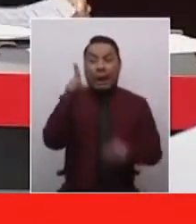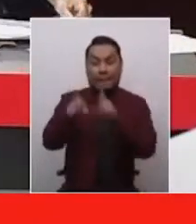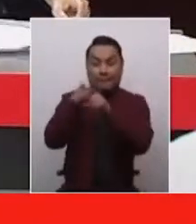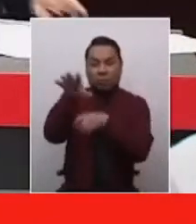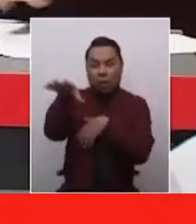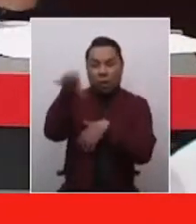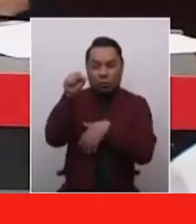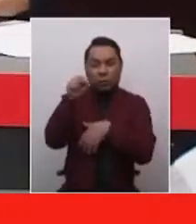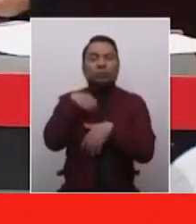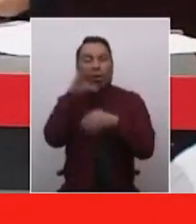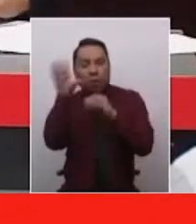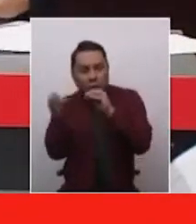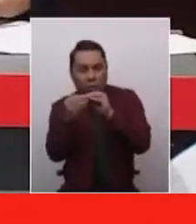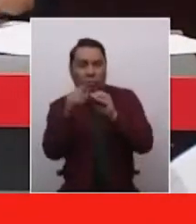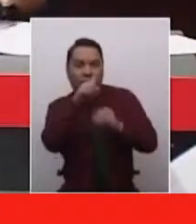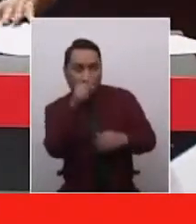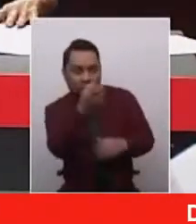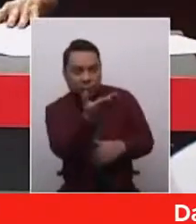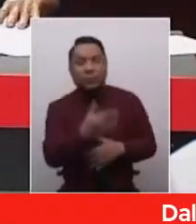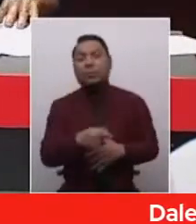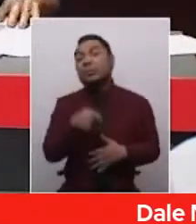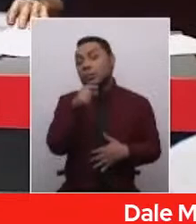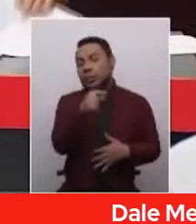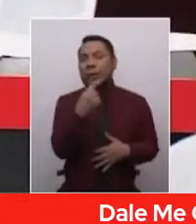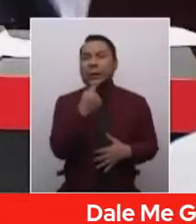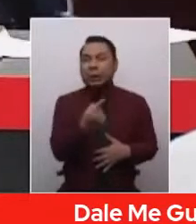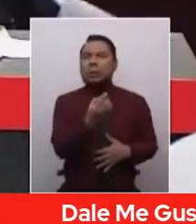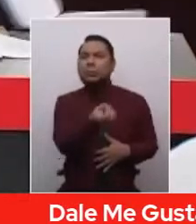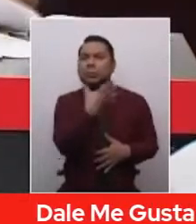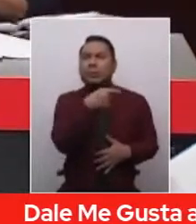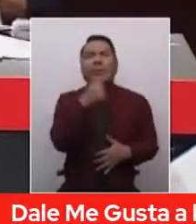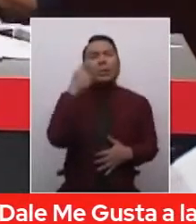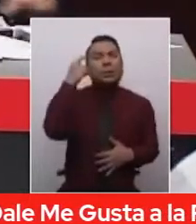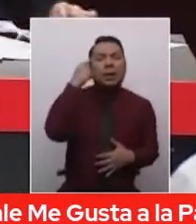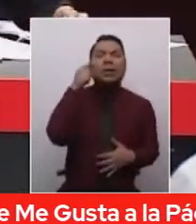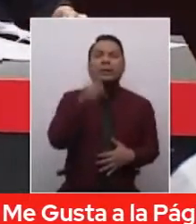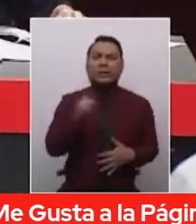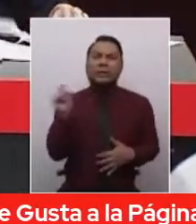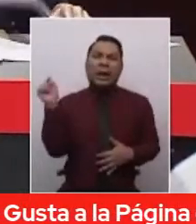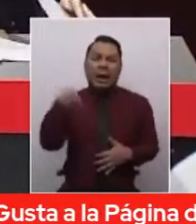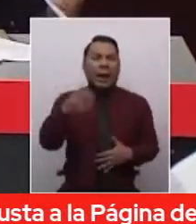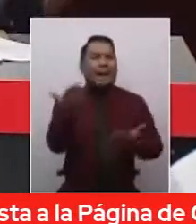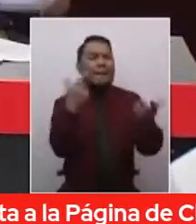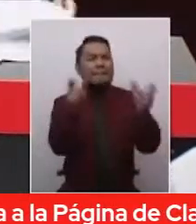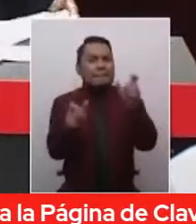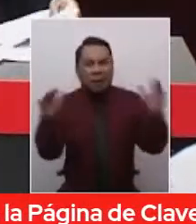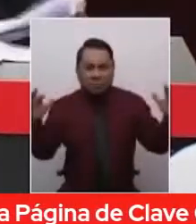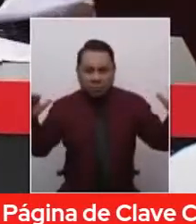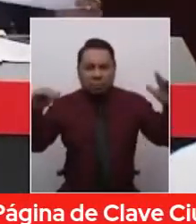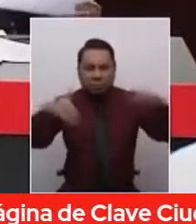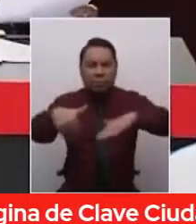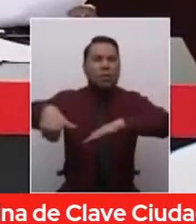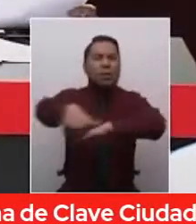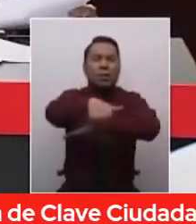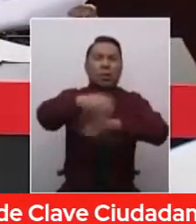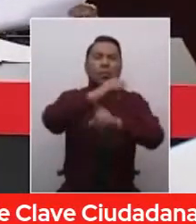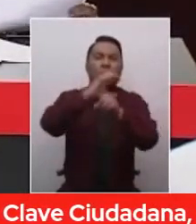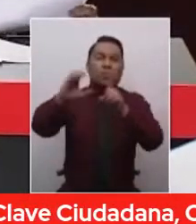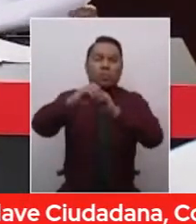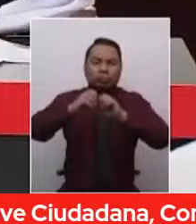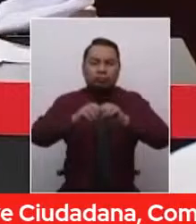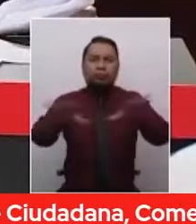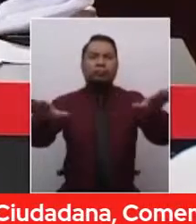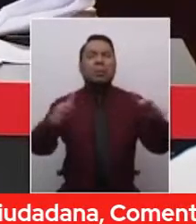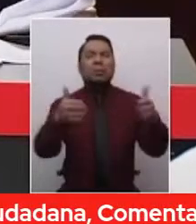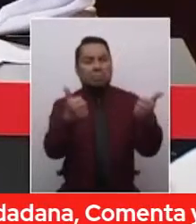Manco Julca, y habiendo usted apelado a la idea de la presencia en la calle, ¿no es cierto?, esta cuestión cultural tan fuerte,